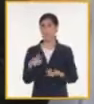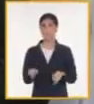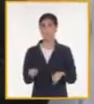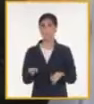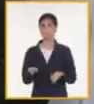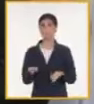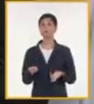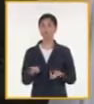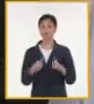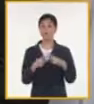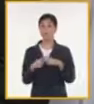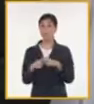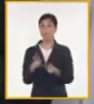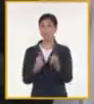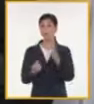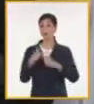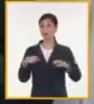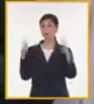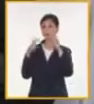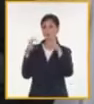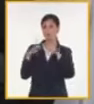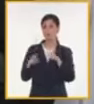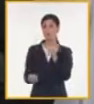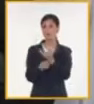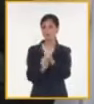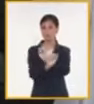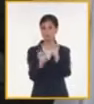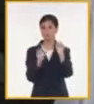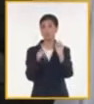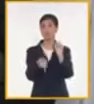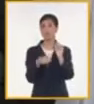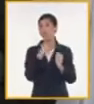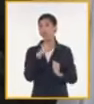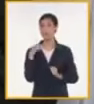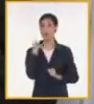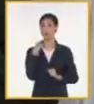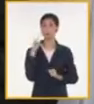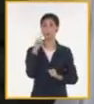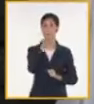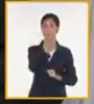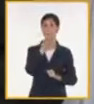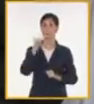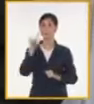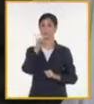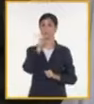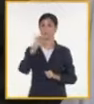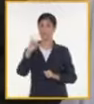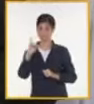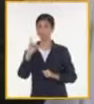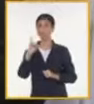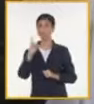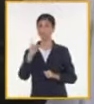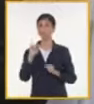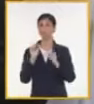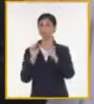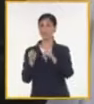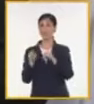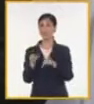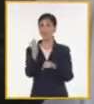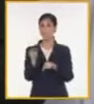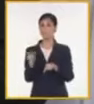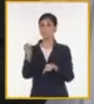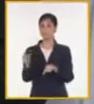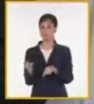disposición a colaborar en el año 2000 es decir en el año 1996 ante los secuestros eh de